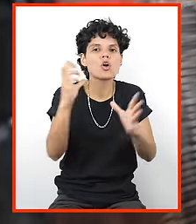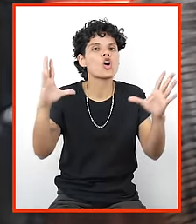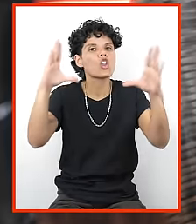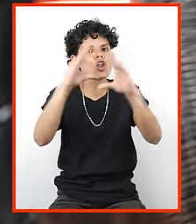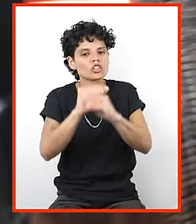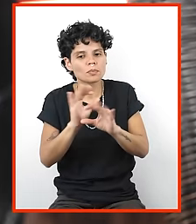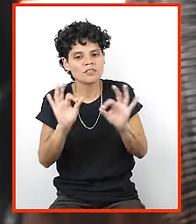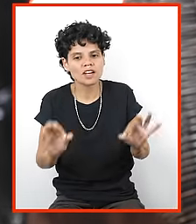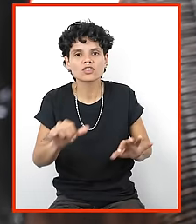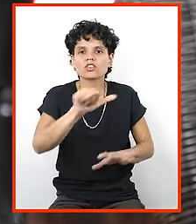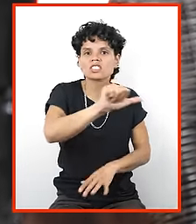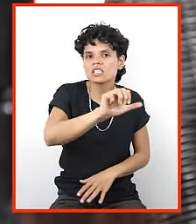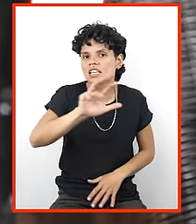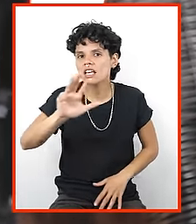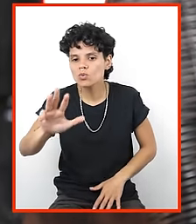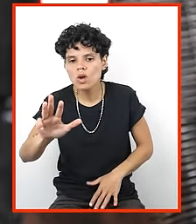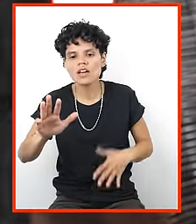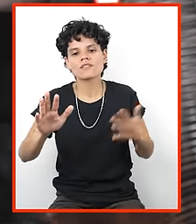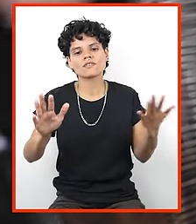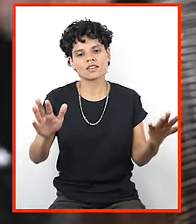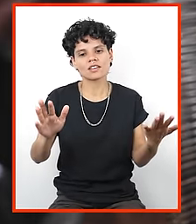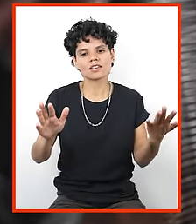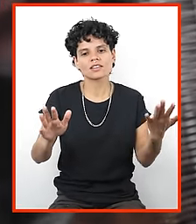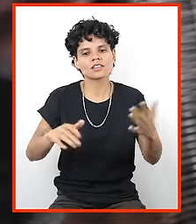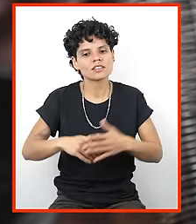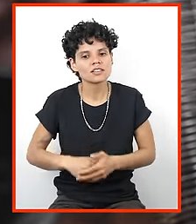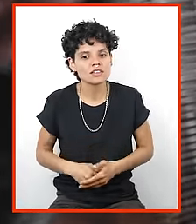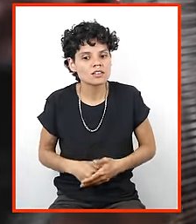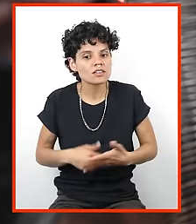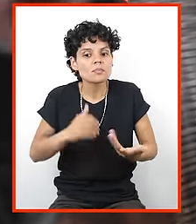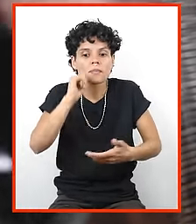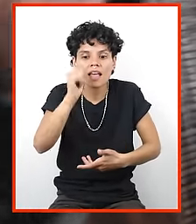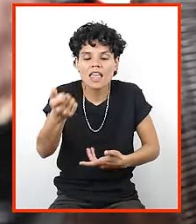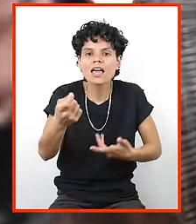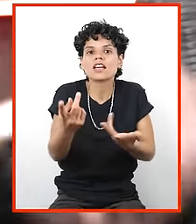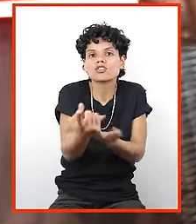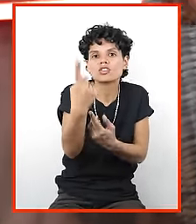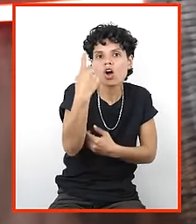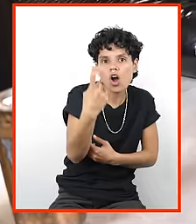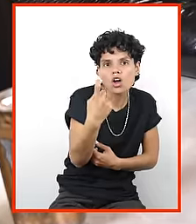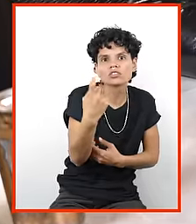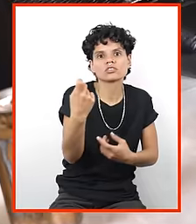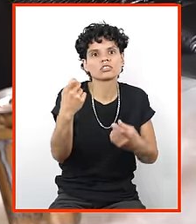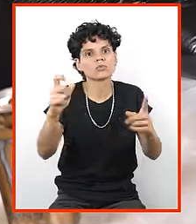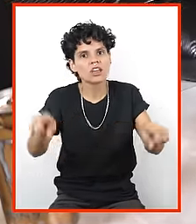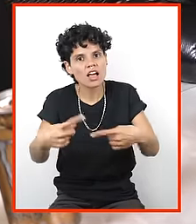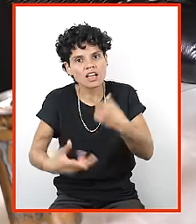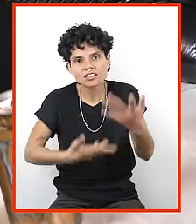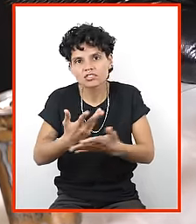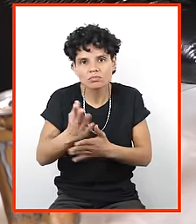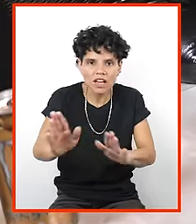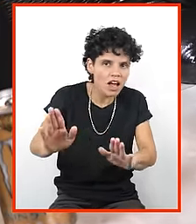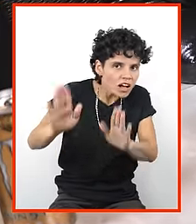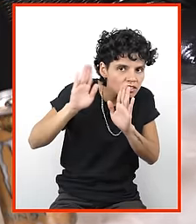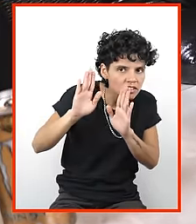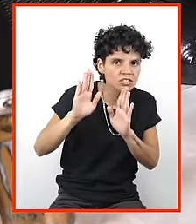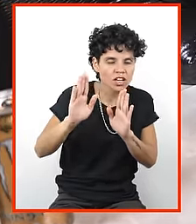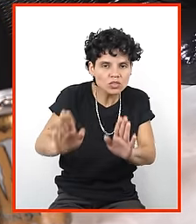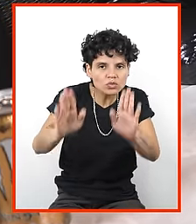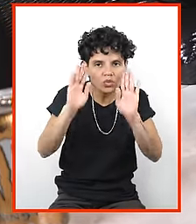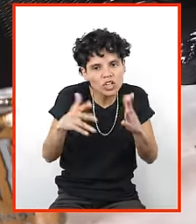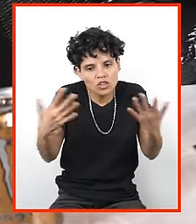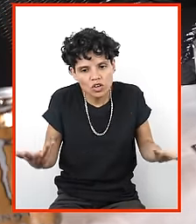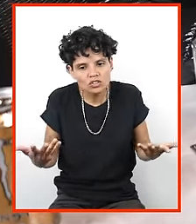especial, el capítulo 69. Mañana se sale mi nuevo álbum, el 11. Escúchalo entonces. Entonces,